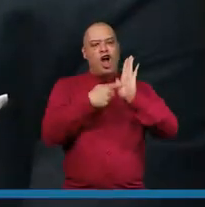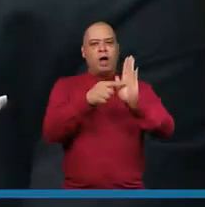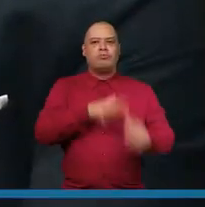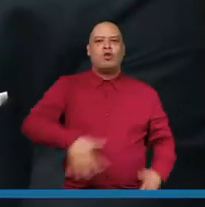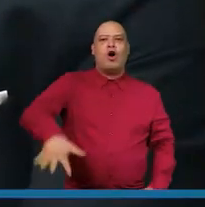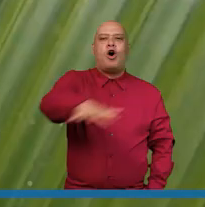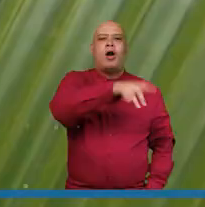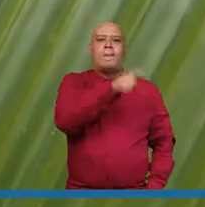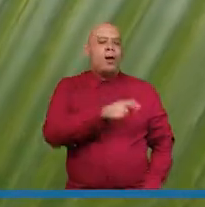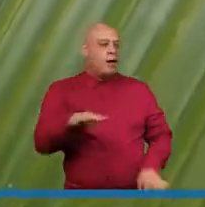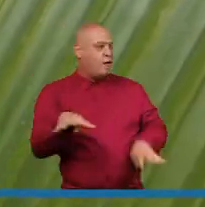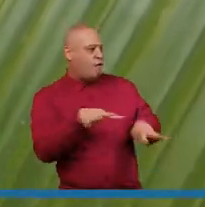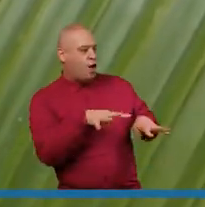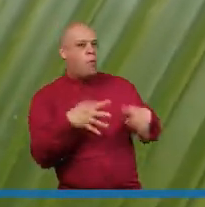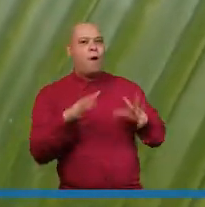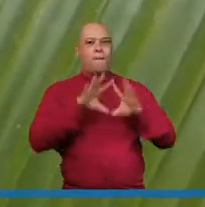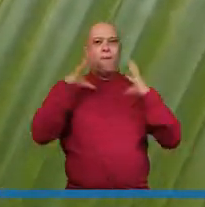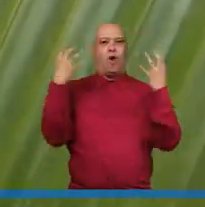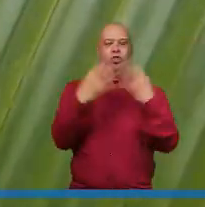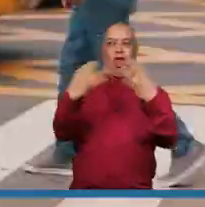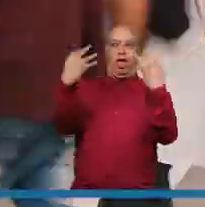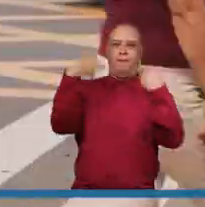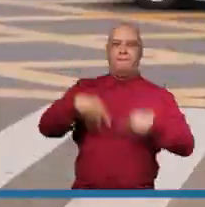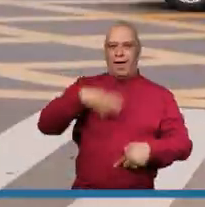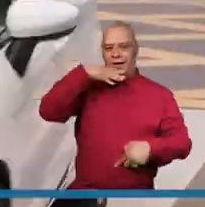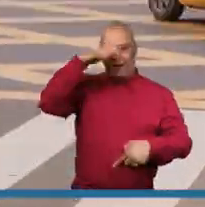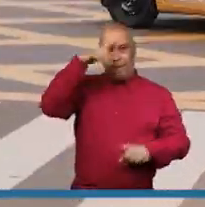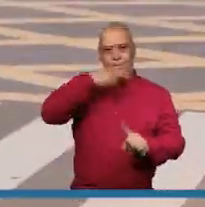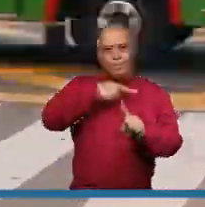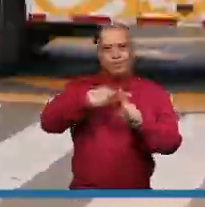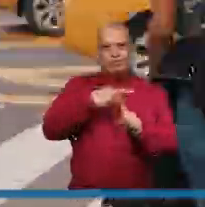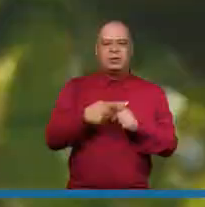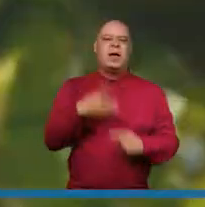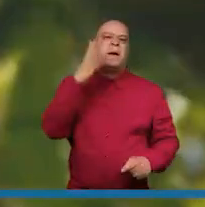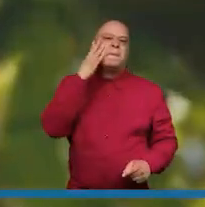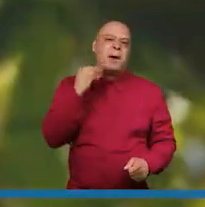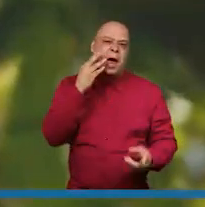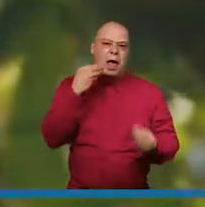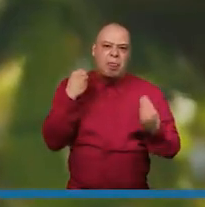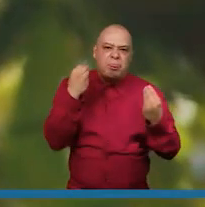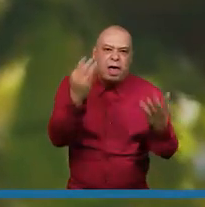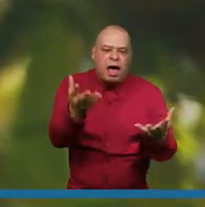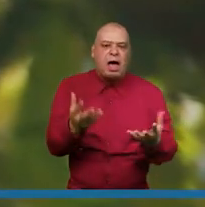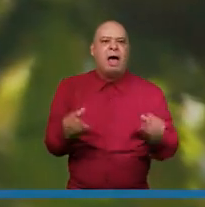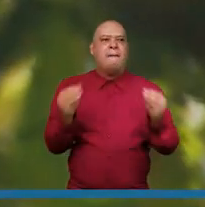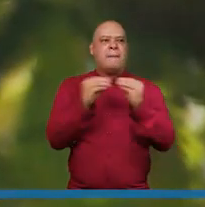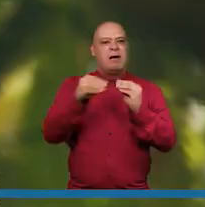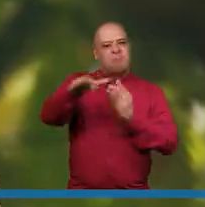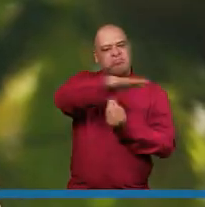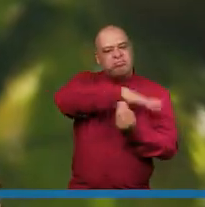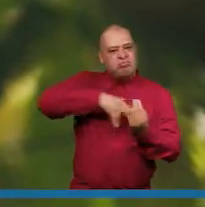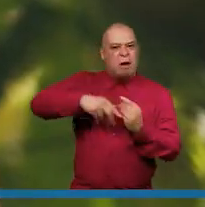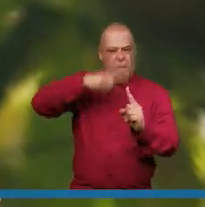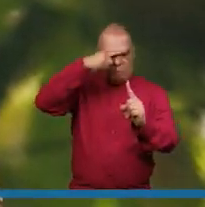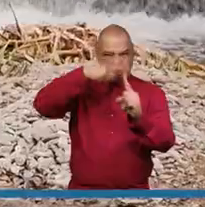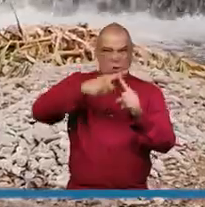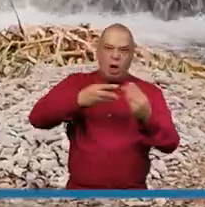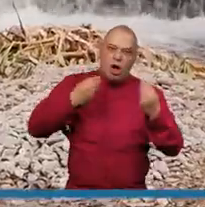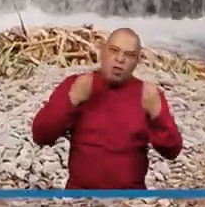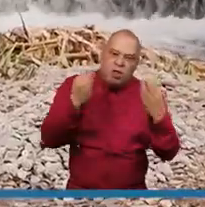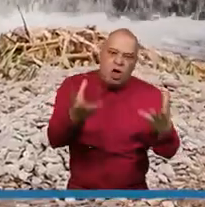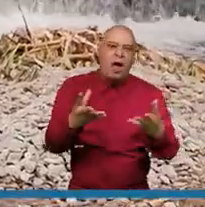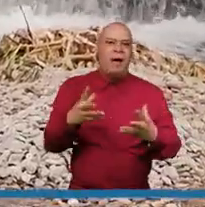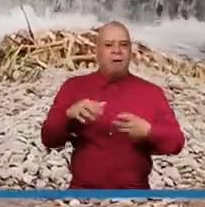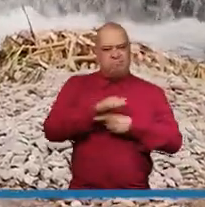el contexto metropolitano a nivel mundial, liderando experiencias alrededor del medio ambiente, contribuyendo con